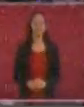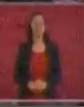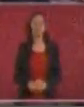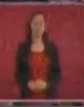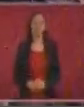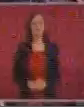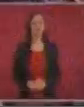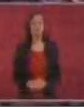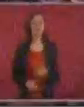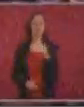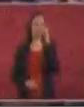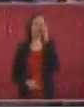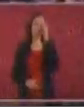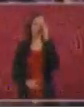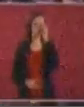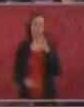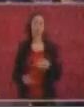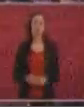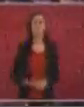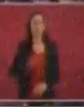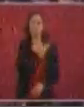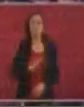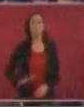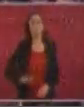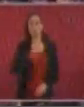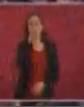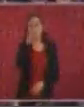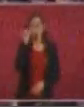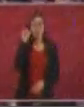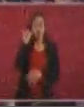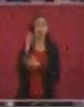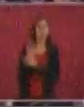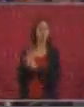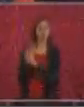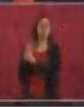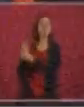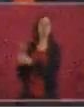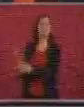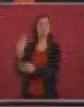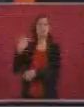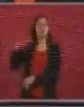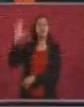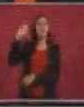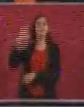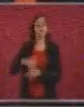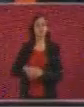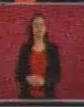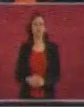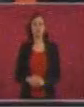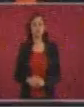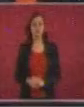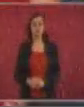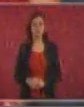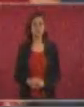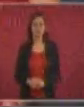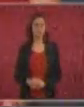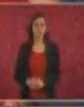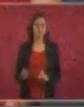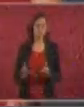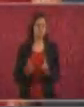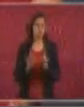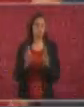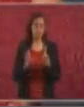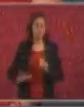de hacer en una elección por los actores políticos, especialmente por quienes ejercen el poder público, que en